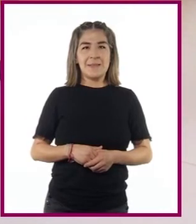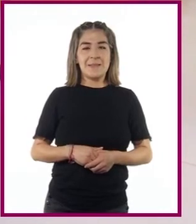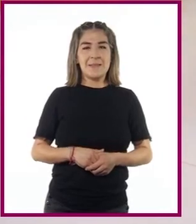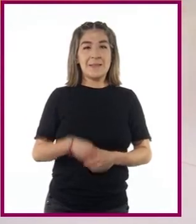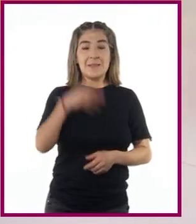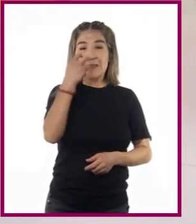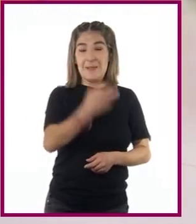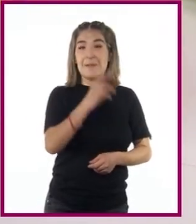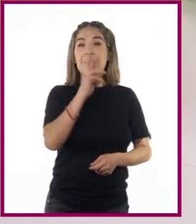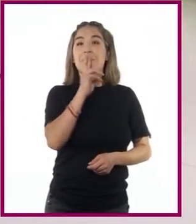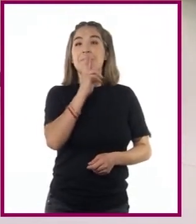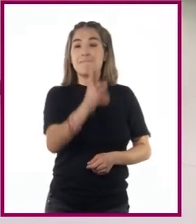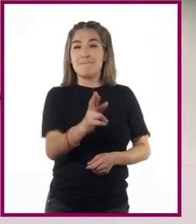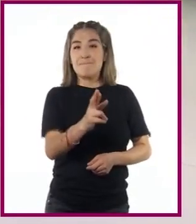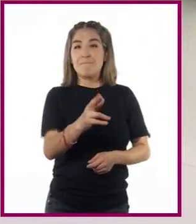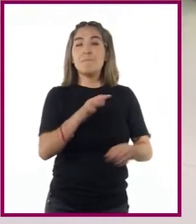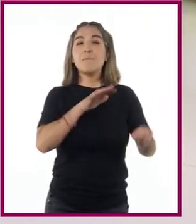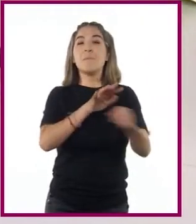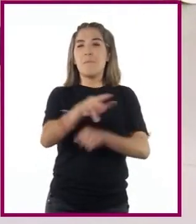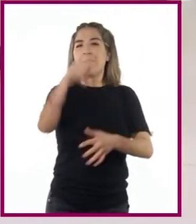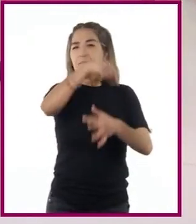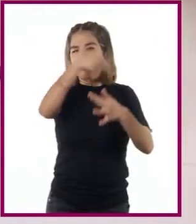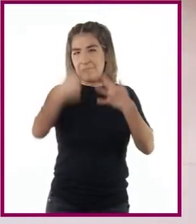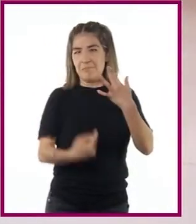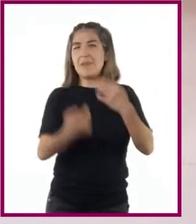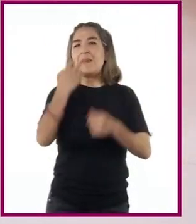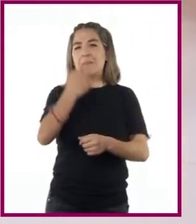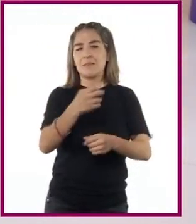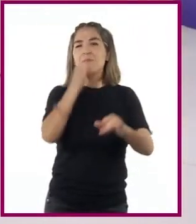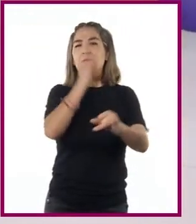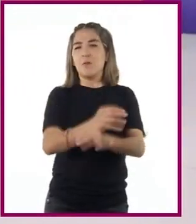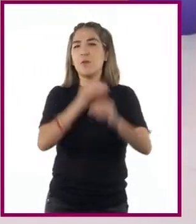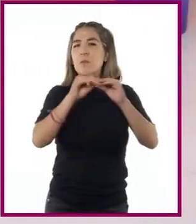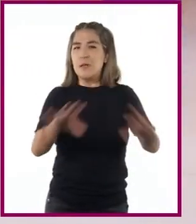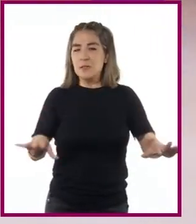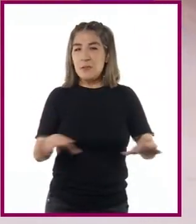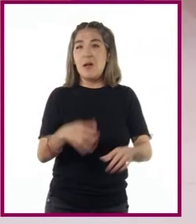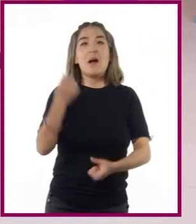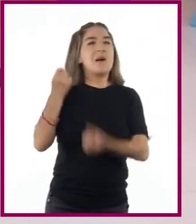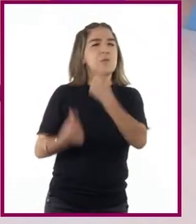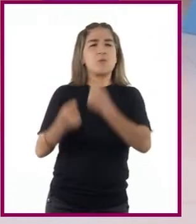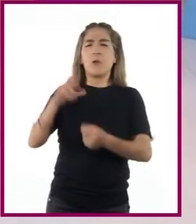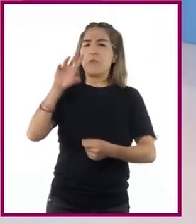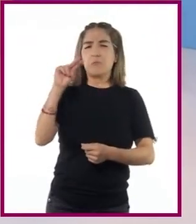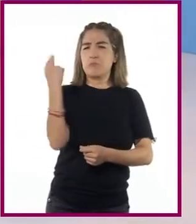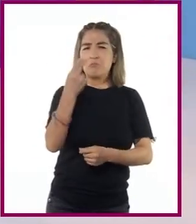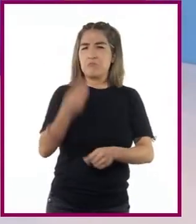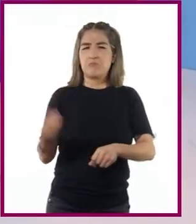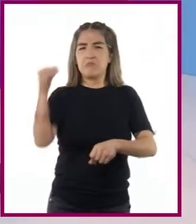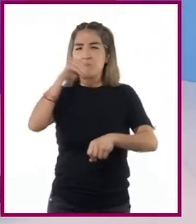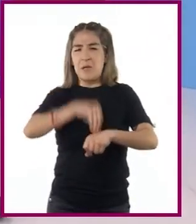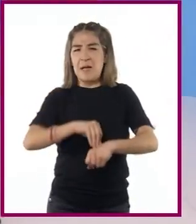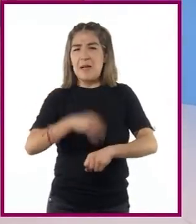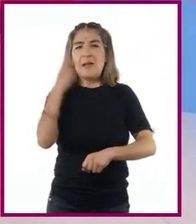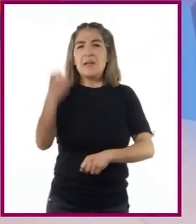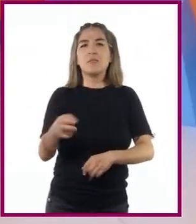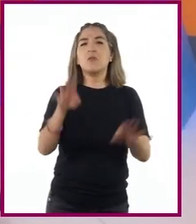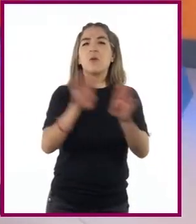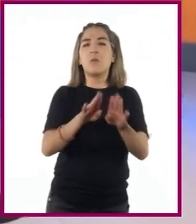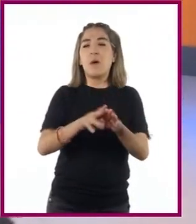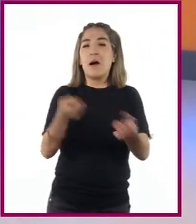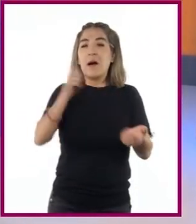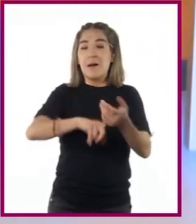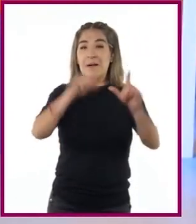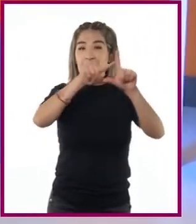El reto nos proporciona varios datos, algunos no son necesarios, porque el ángulo de